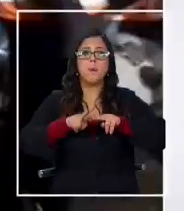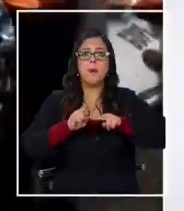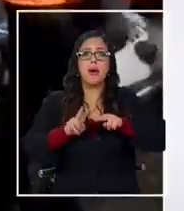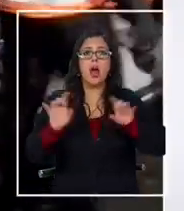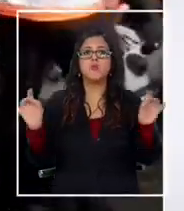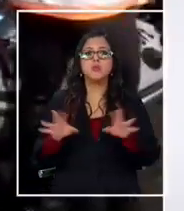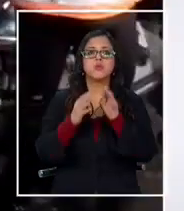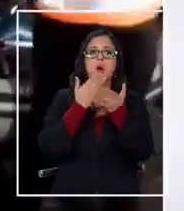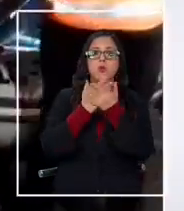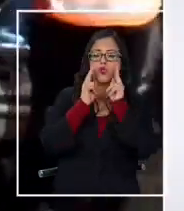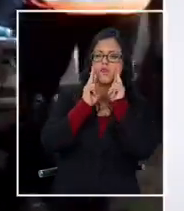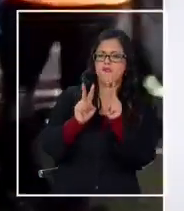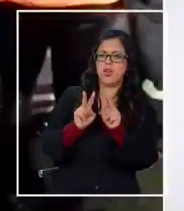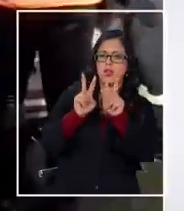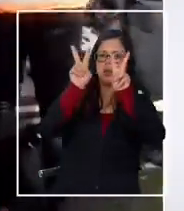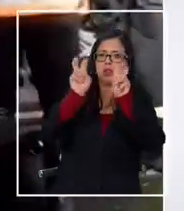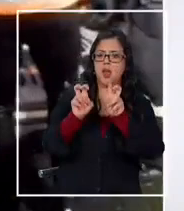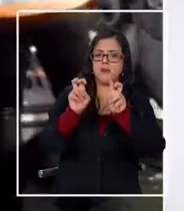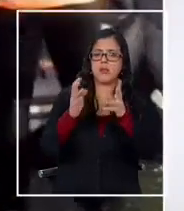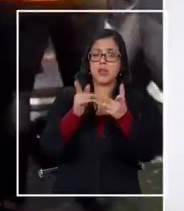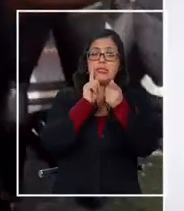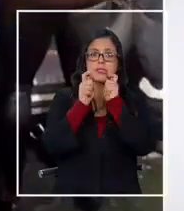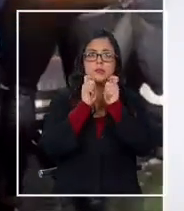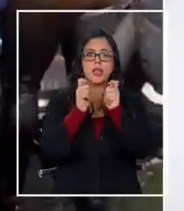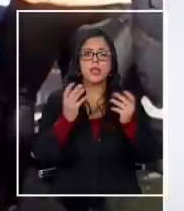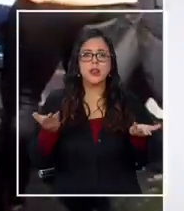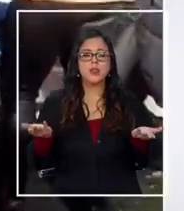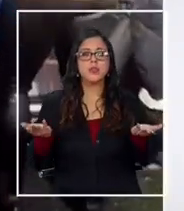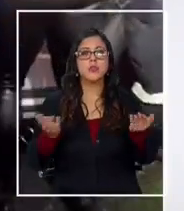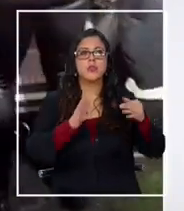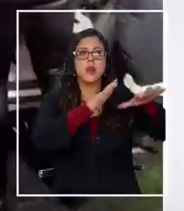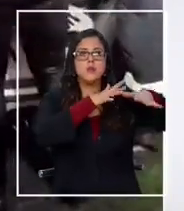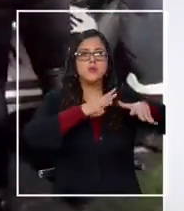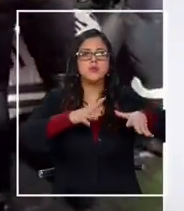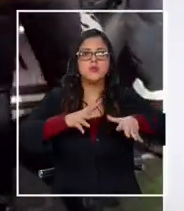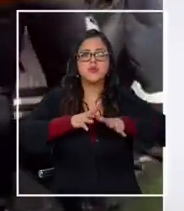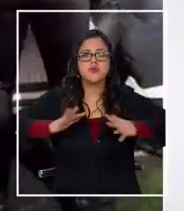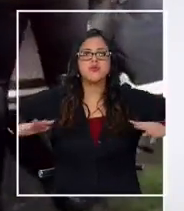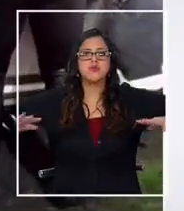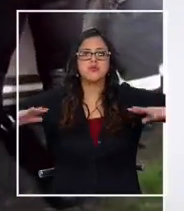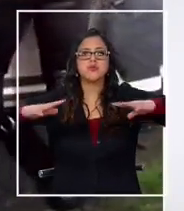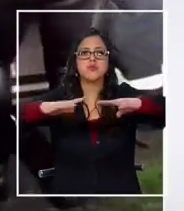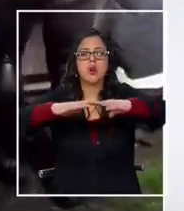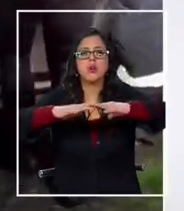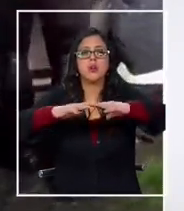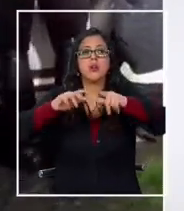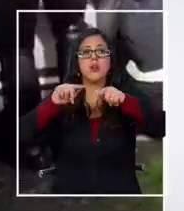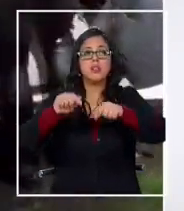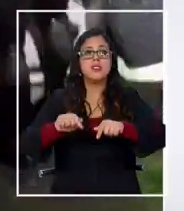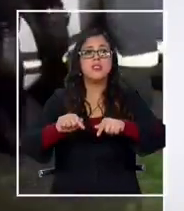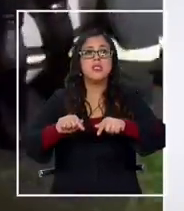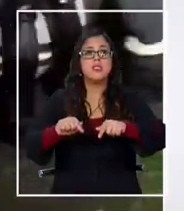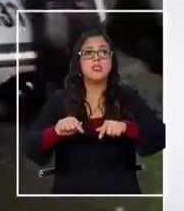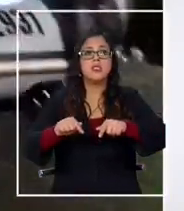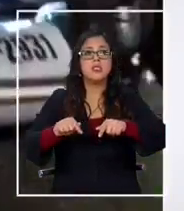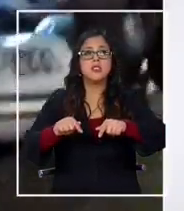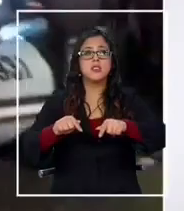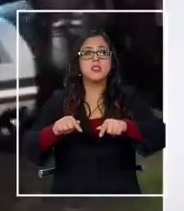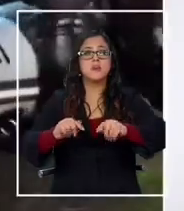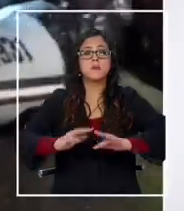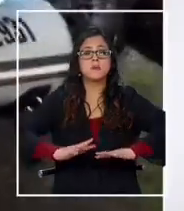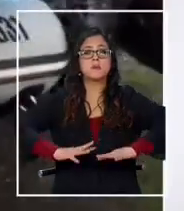que vean señales específicas que implica que el río ya se salió por otro punto y este sector se va